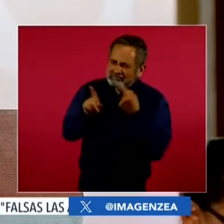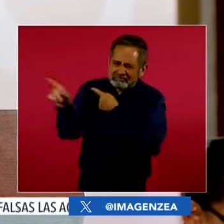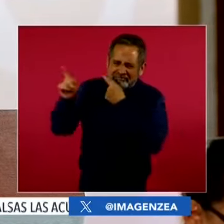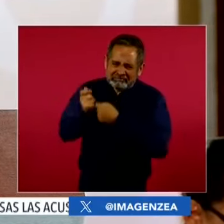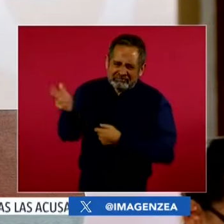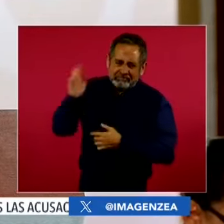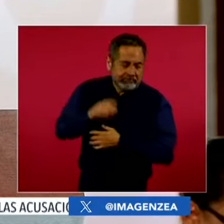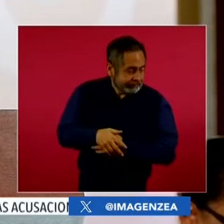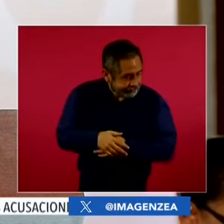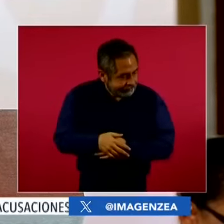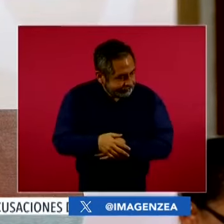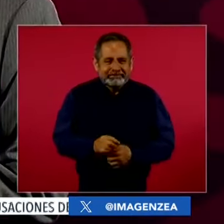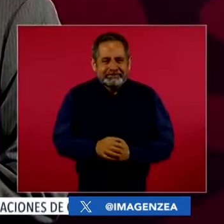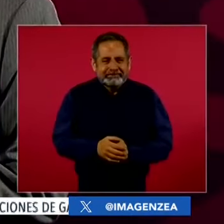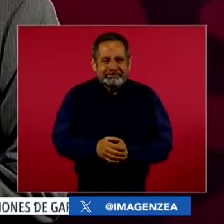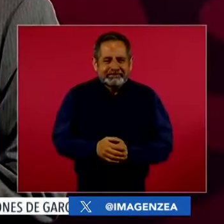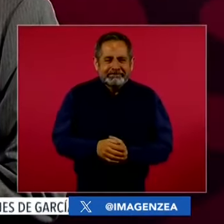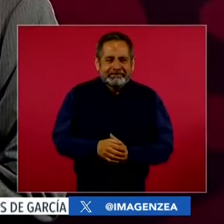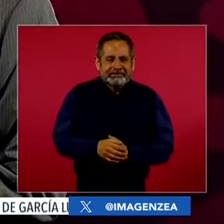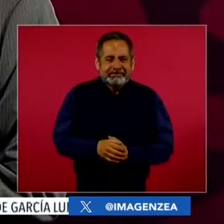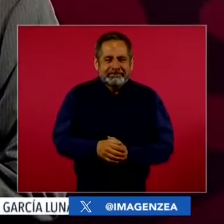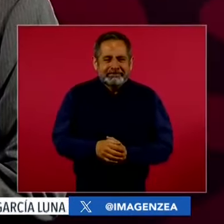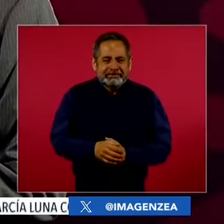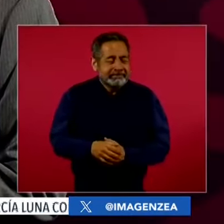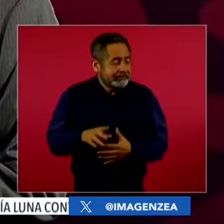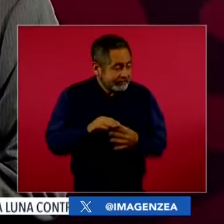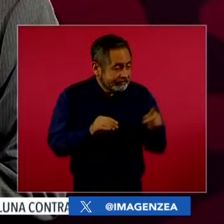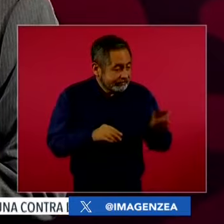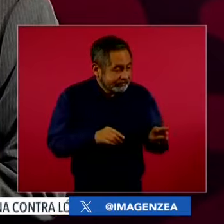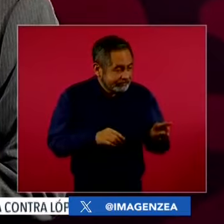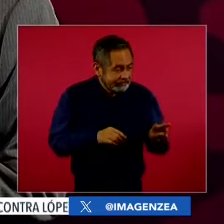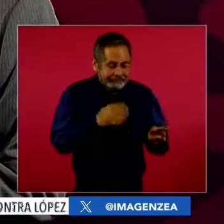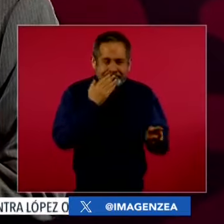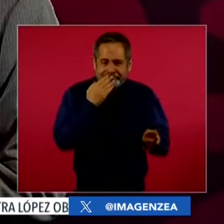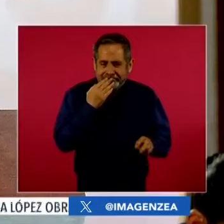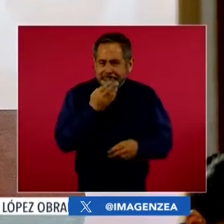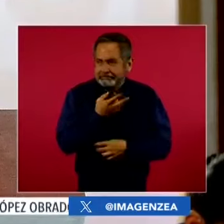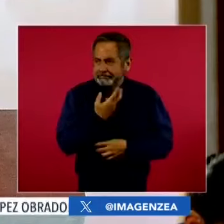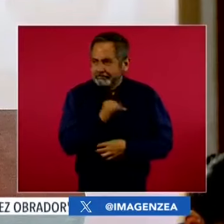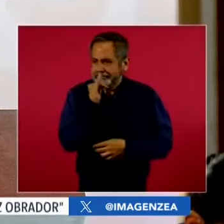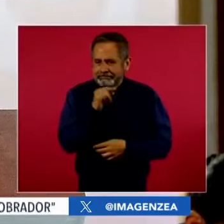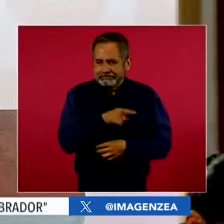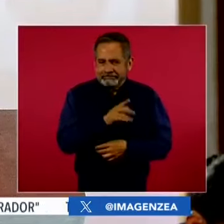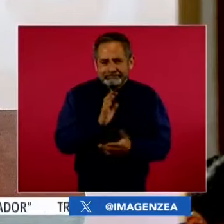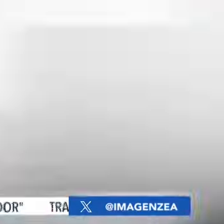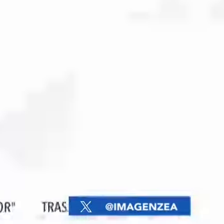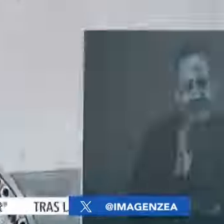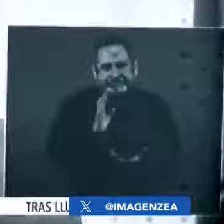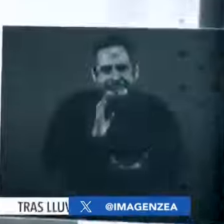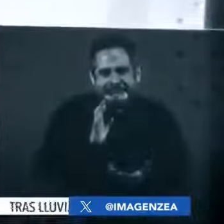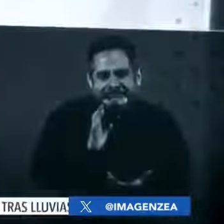Y es de risa. Hacen el ridículo. Pero no pasa de ahí.